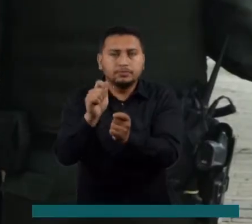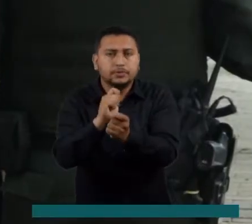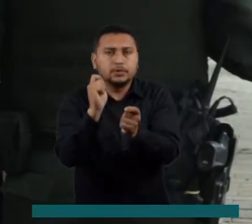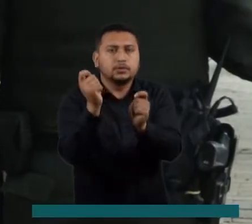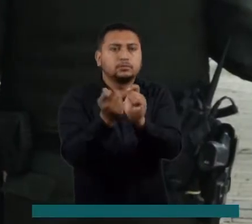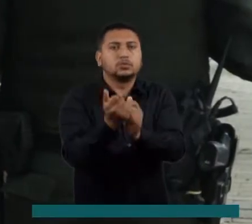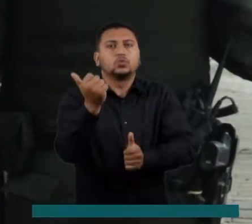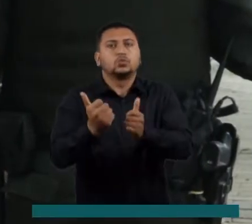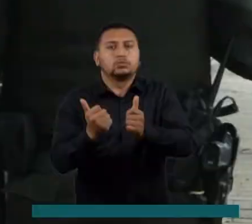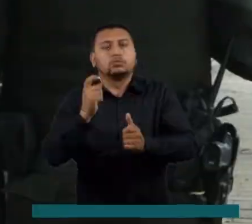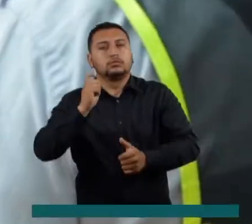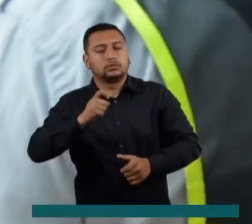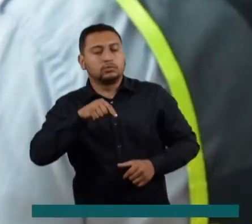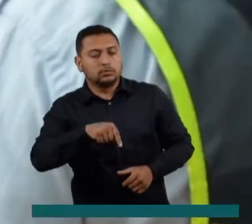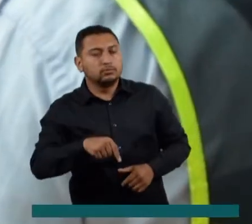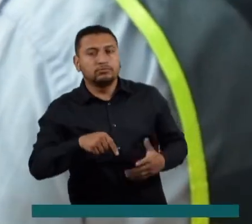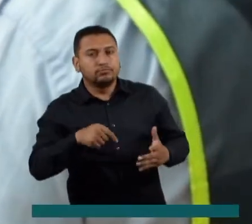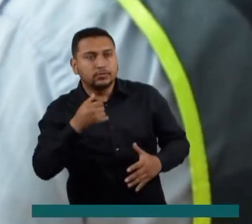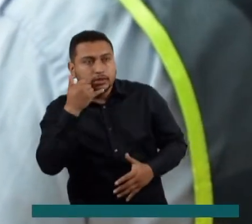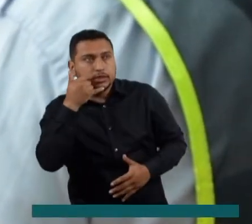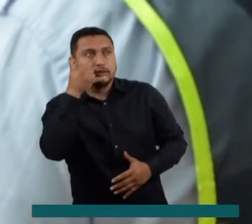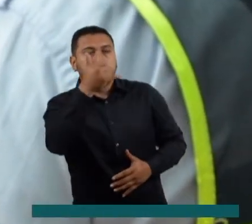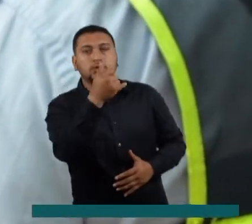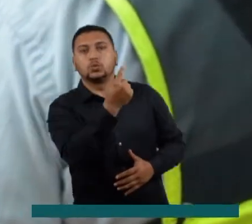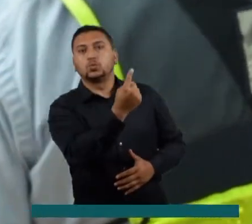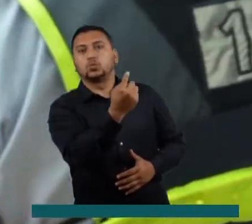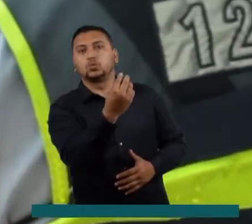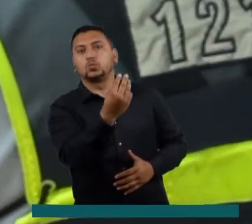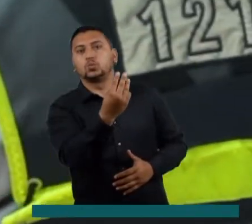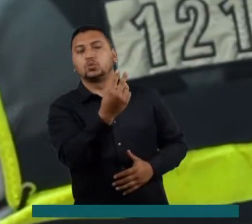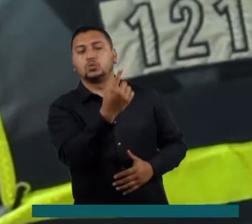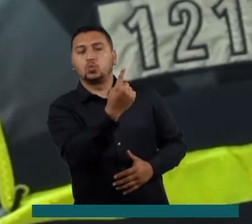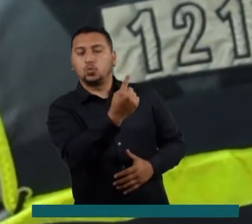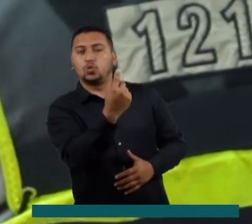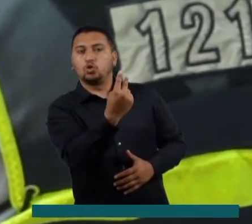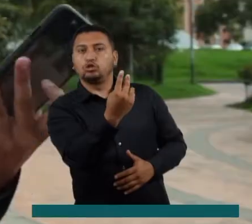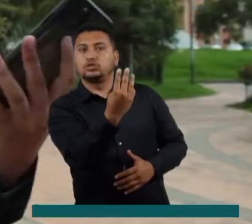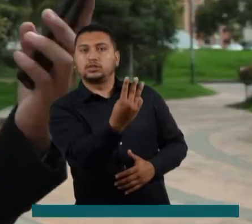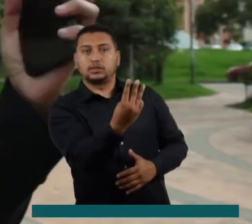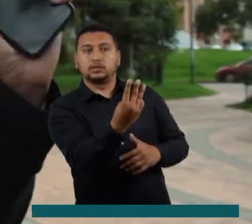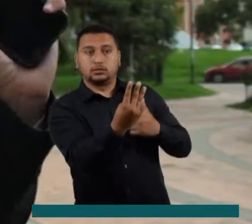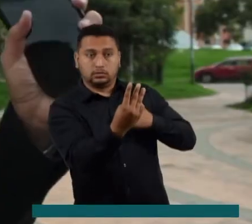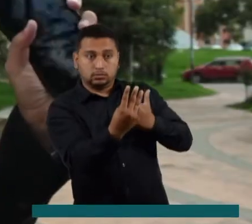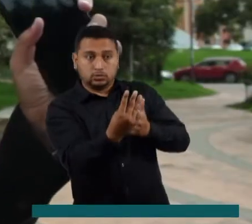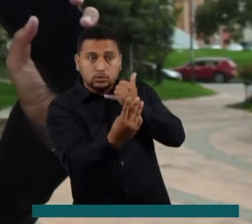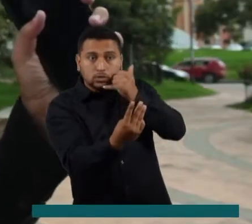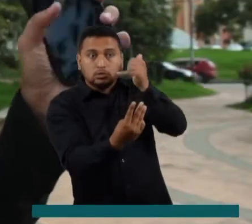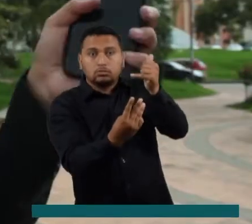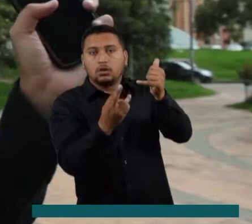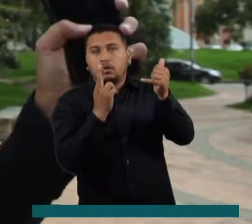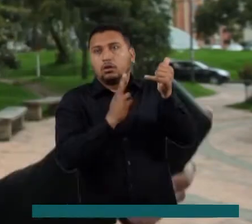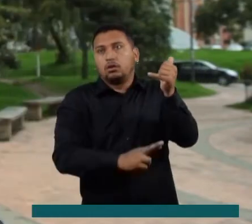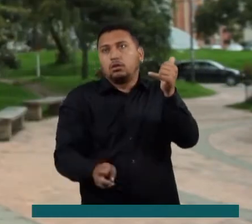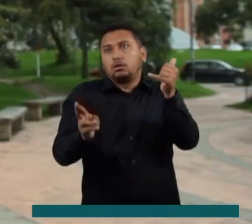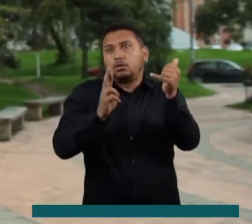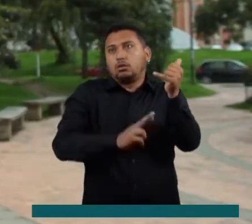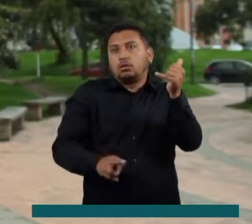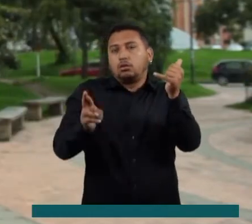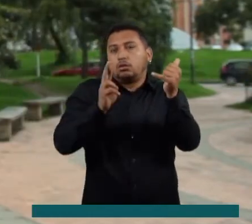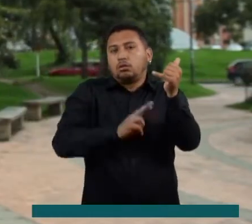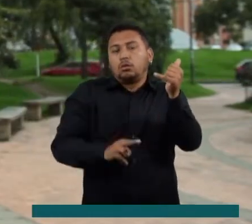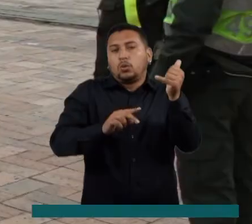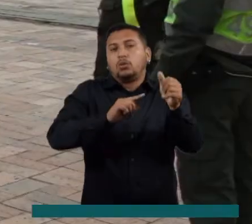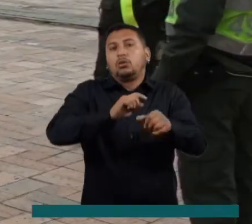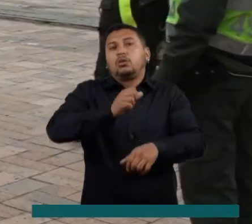Vamos a hacer la optimización de la línea 123, que hoy no está funcionando. Si yo llamo en este momento al 123, puede durar 10 minutos y no me van